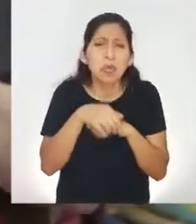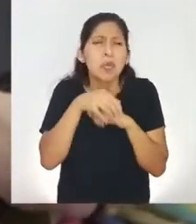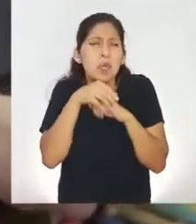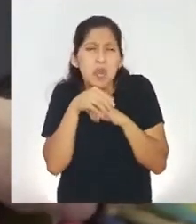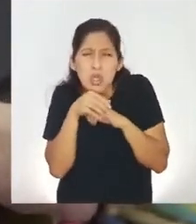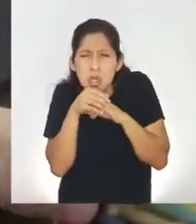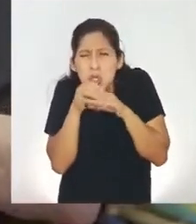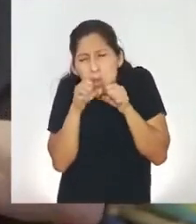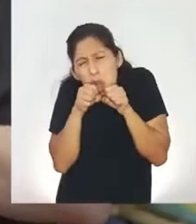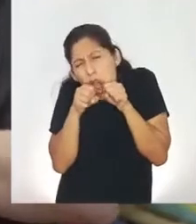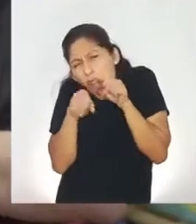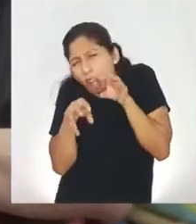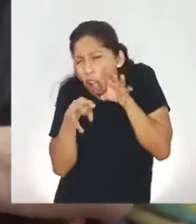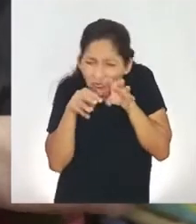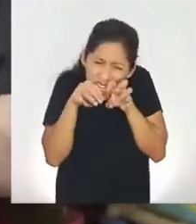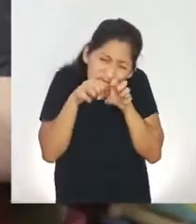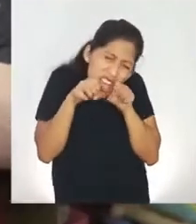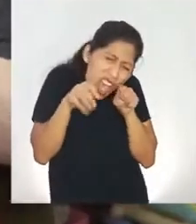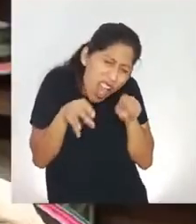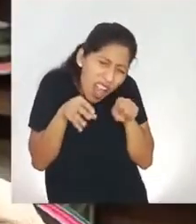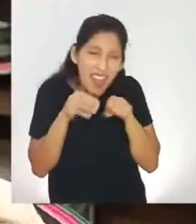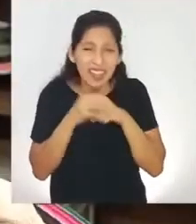saludo.